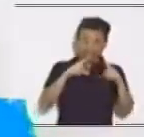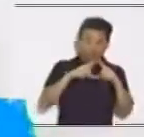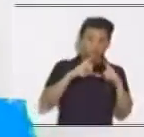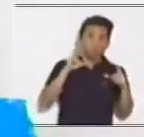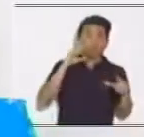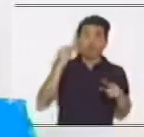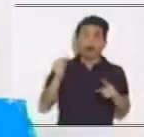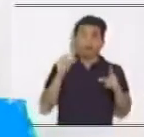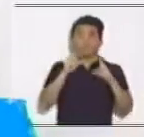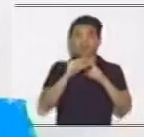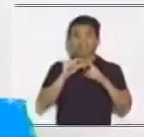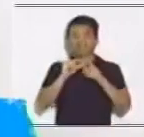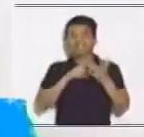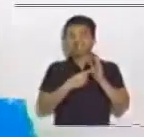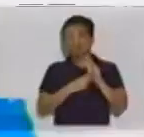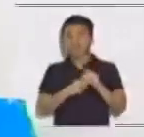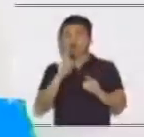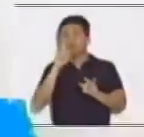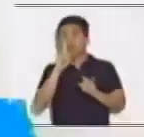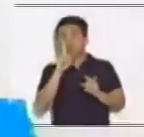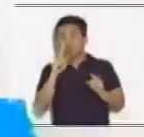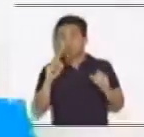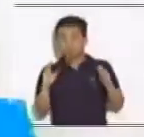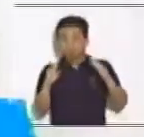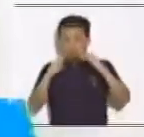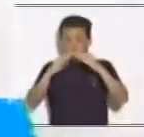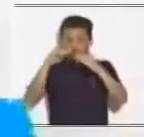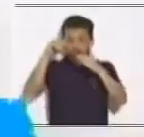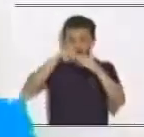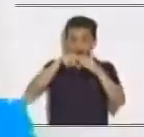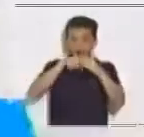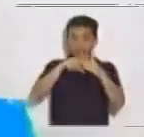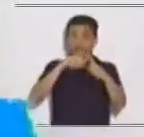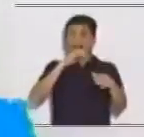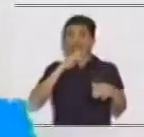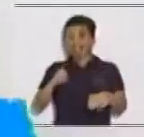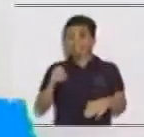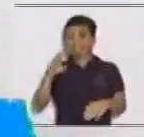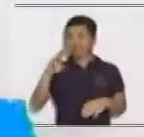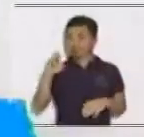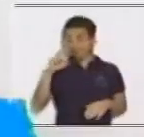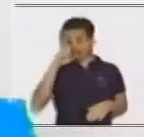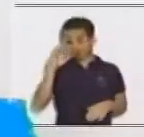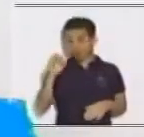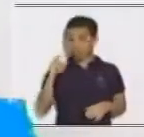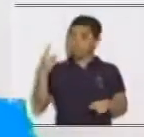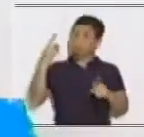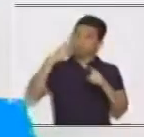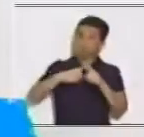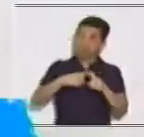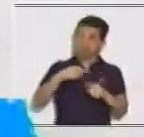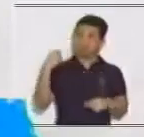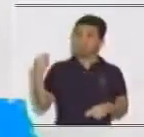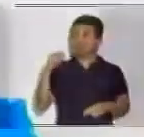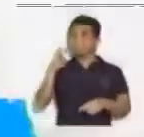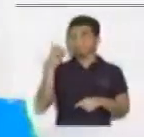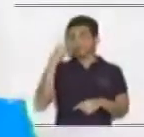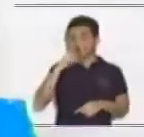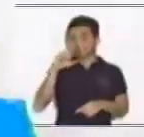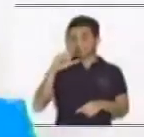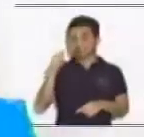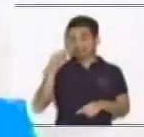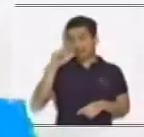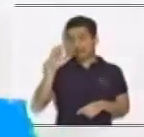Ya cumplió la primera característica. Pero además es escaleno. ¿Por qué? Revisen lo que acabamos de apuntar. ¿Qué es